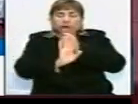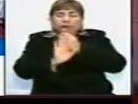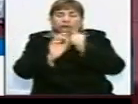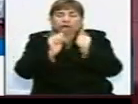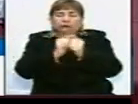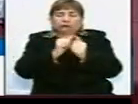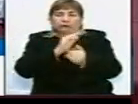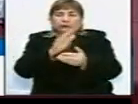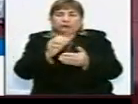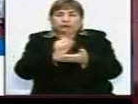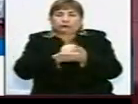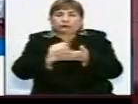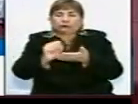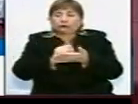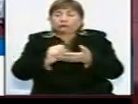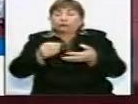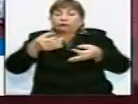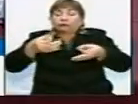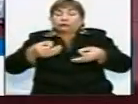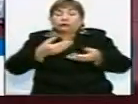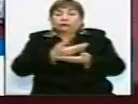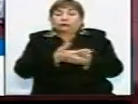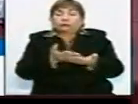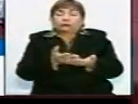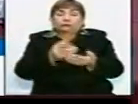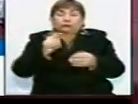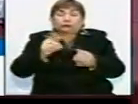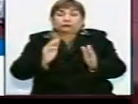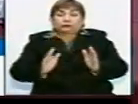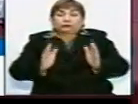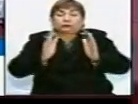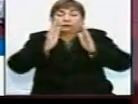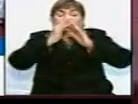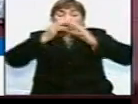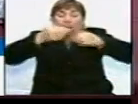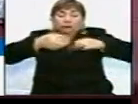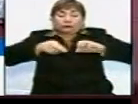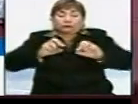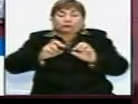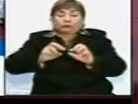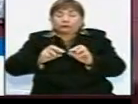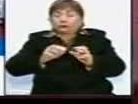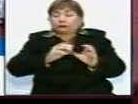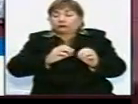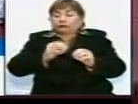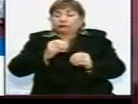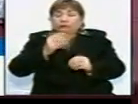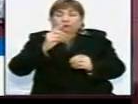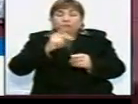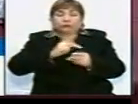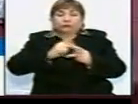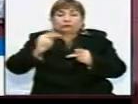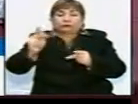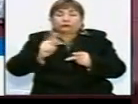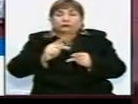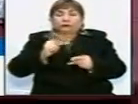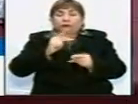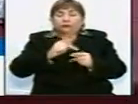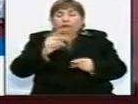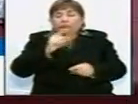con una sistematización pero la virtud de ello es que esa torre de comunicación permitirá la información entre un kilómetro a kilómetro y